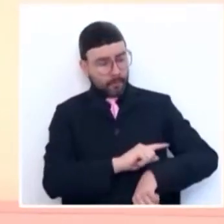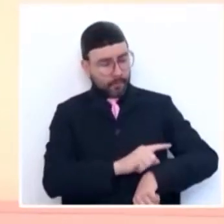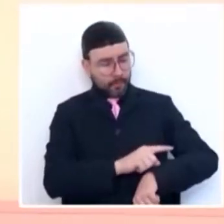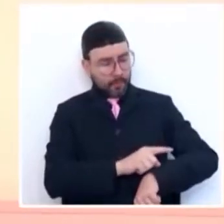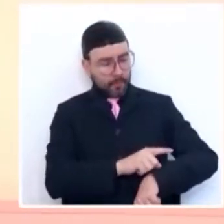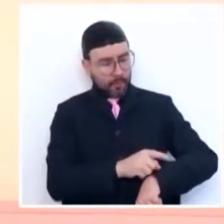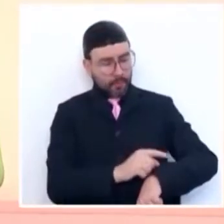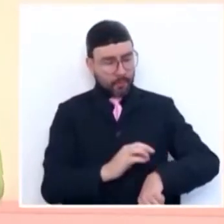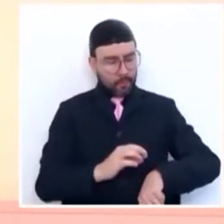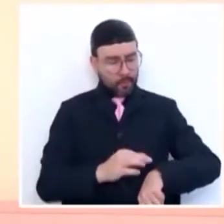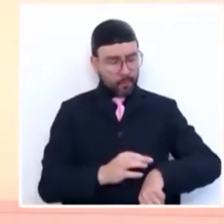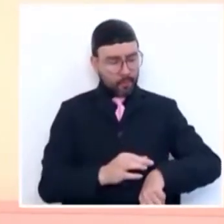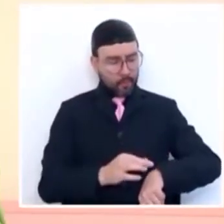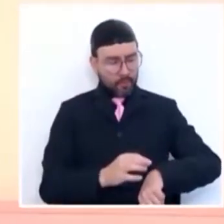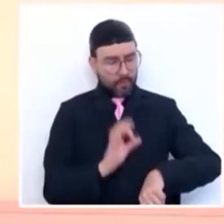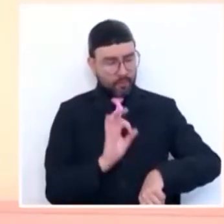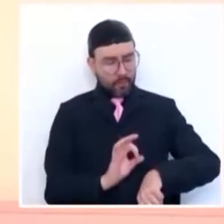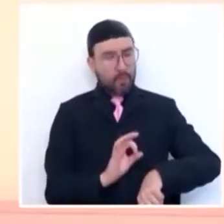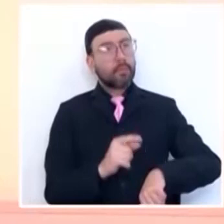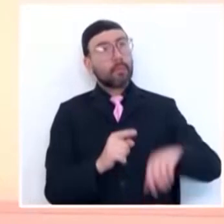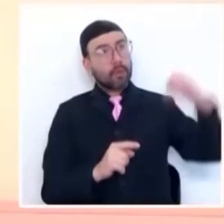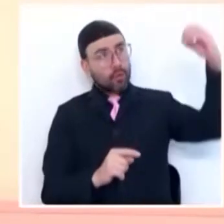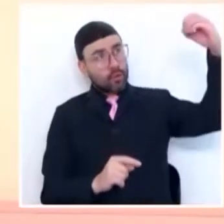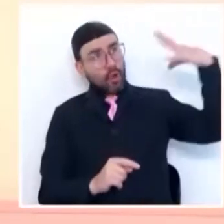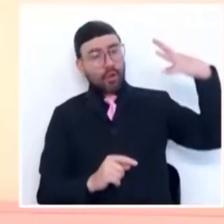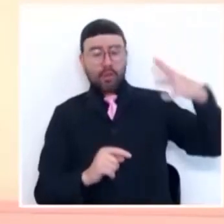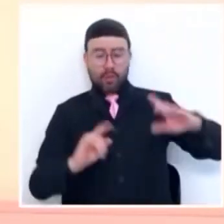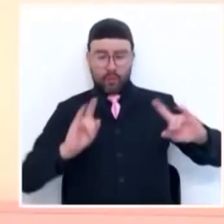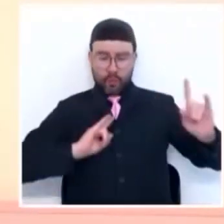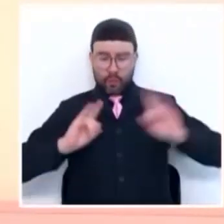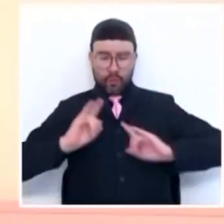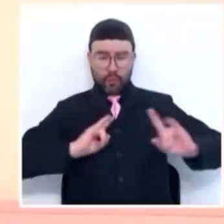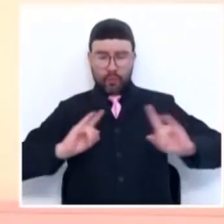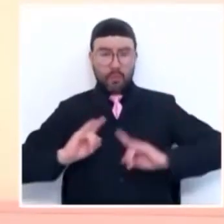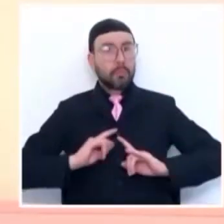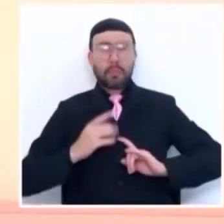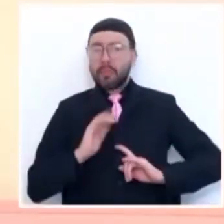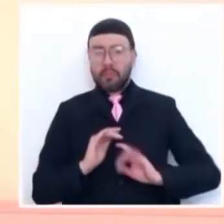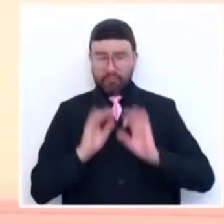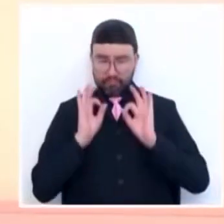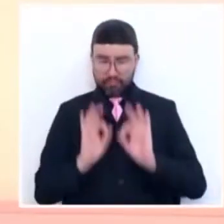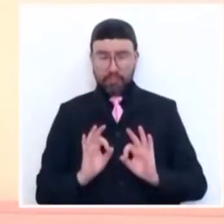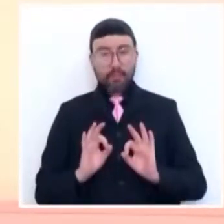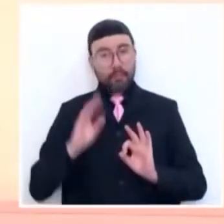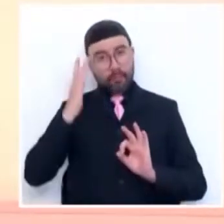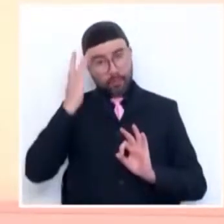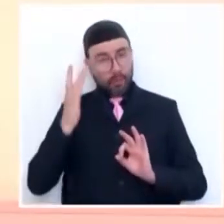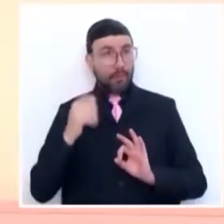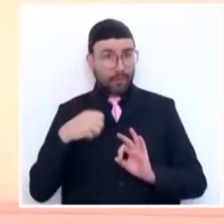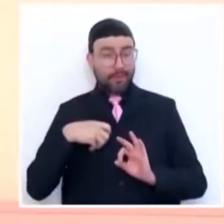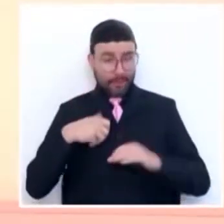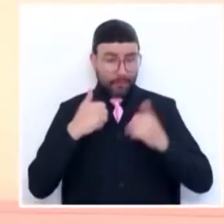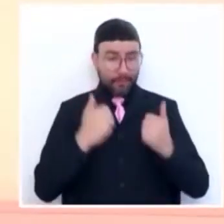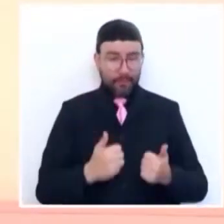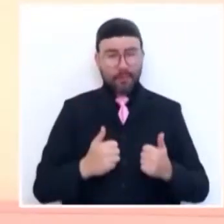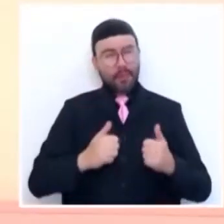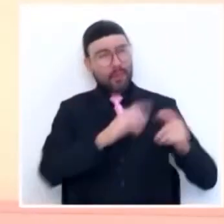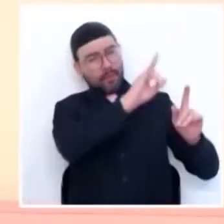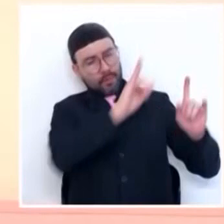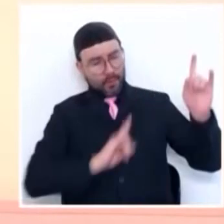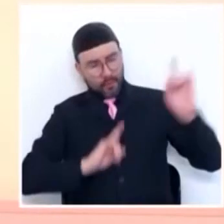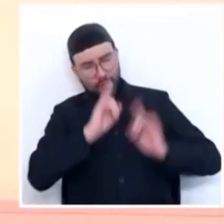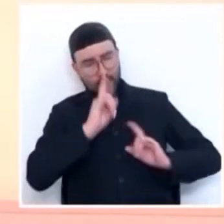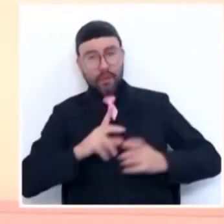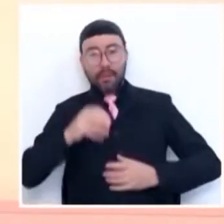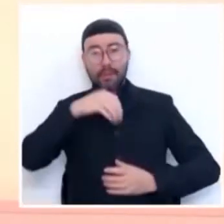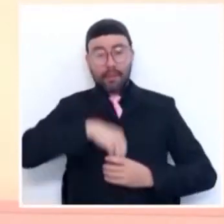reloj y con eso mismo también quedó cuadrado su reloj biológico, porque tiene una muy buena cantidad de radiación solar dentro de